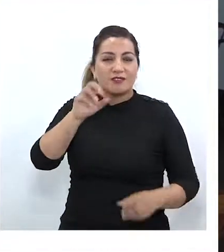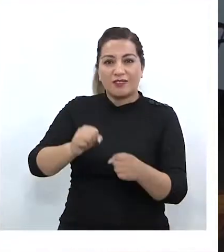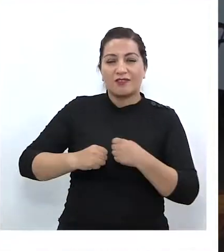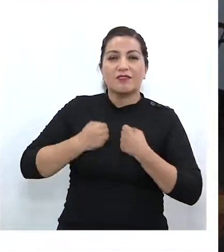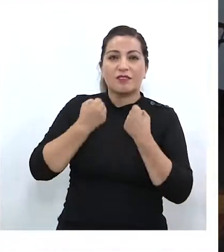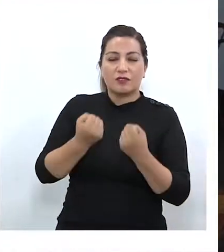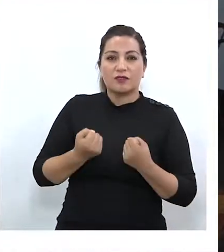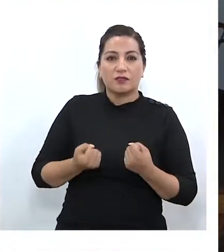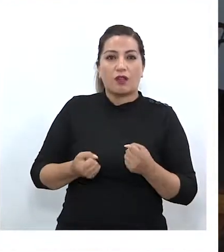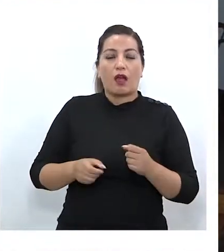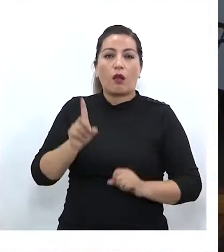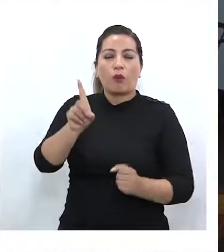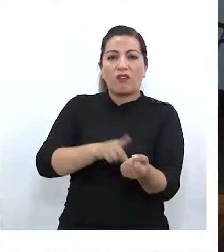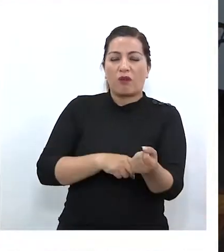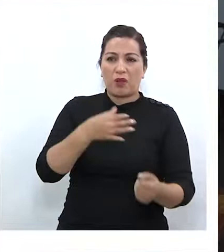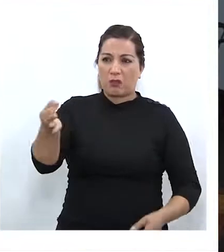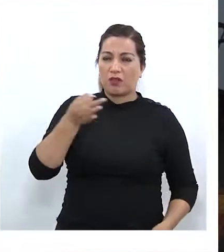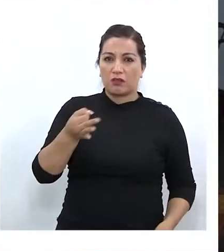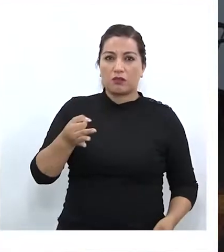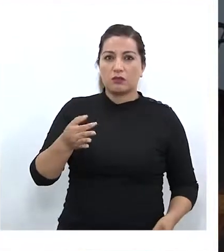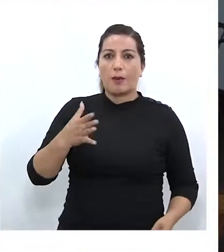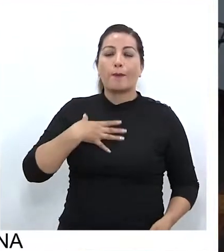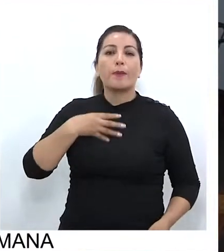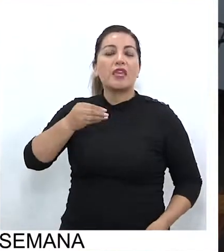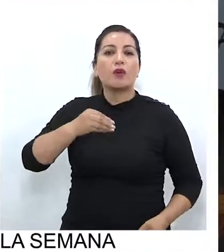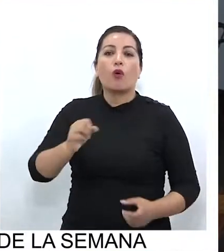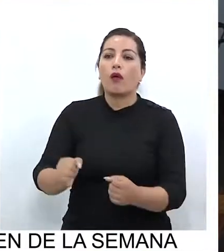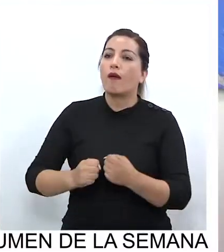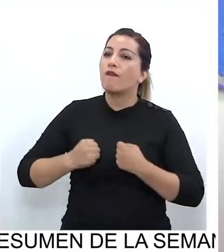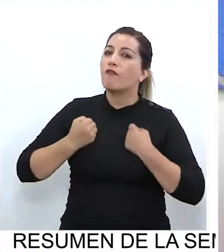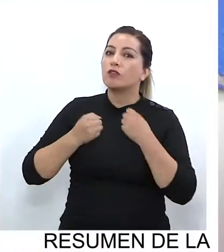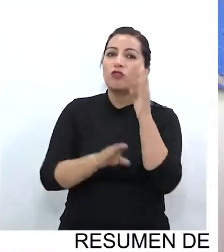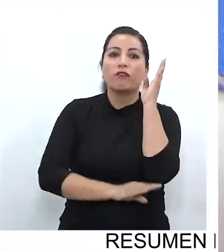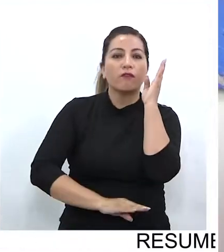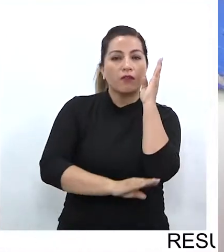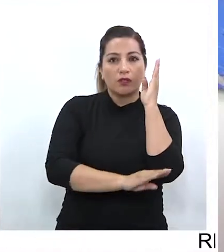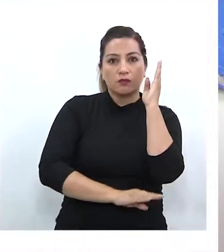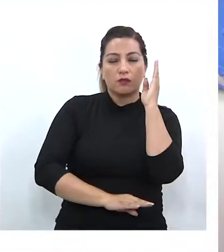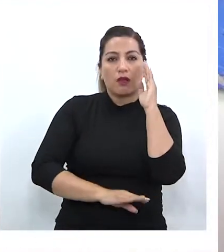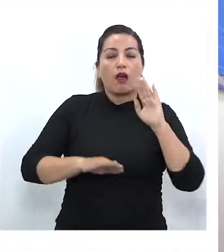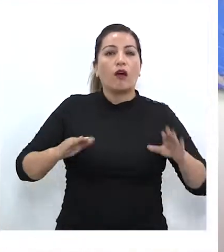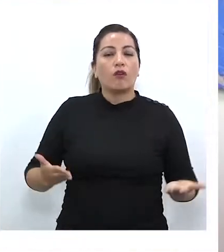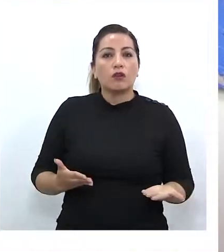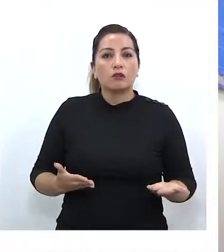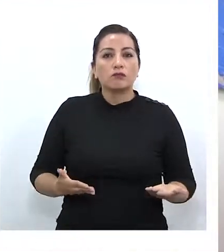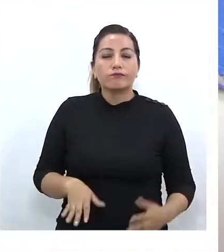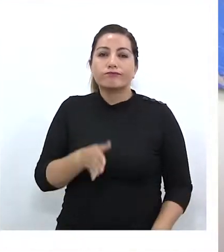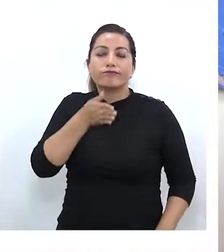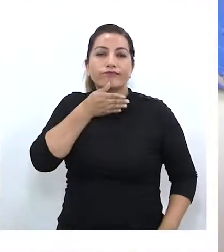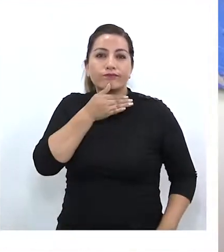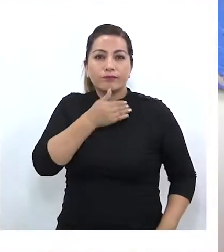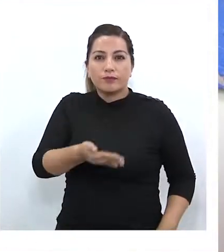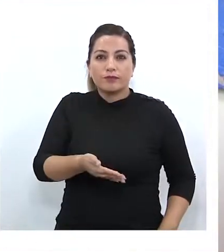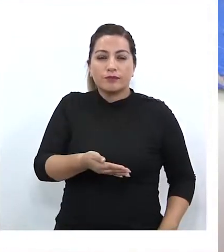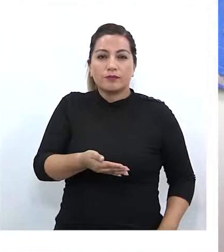esfuerzo, es que las mismas familias te dicen, mi hijo se esforzó durante toda la enseñanza básica y no tiene ahora